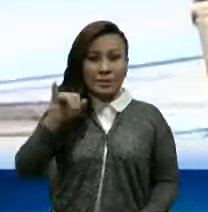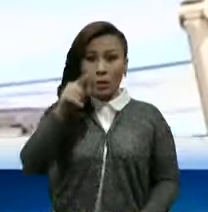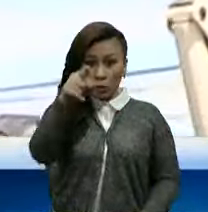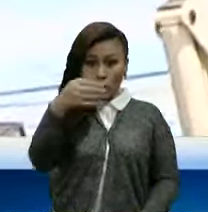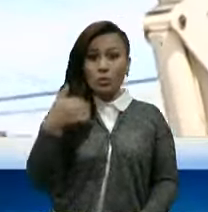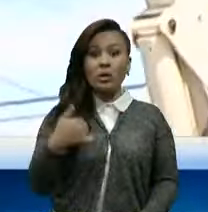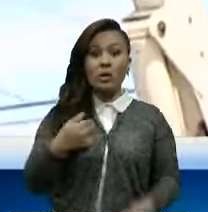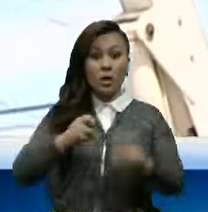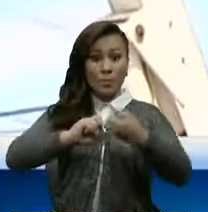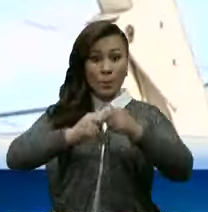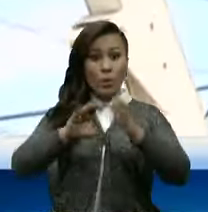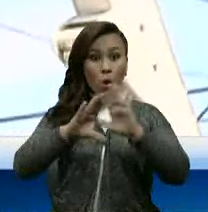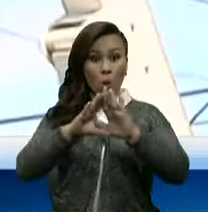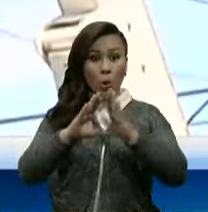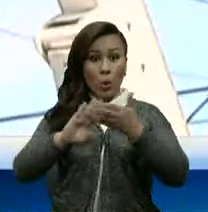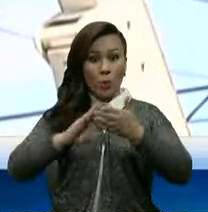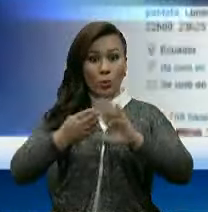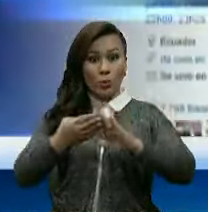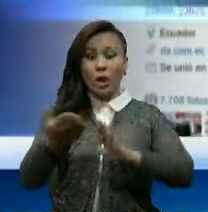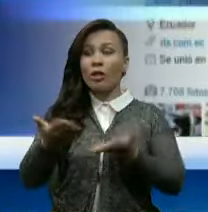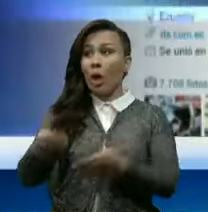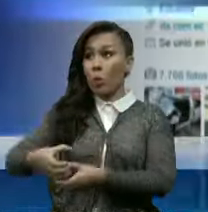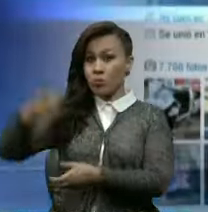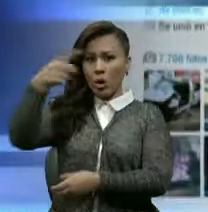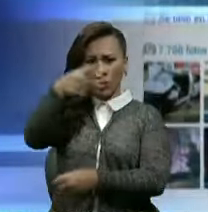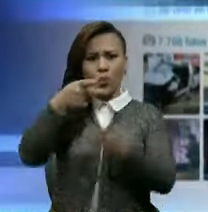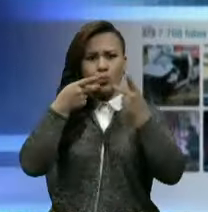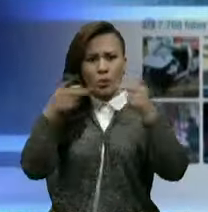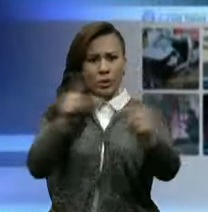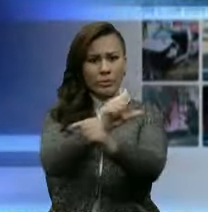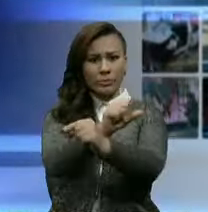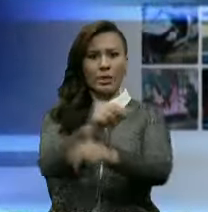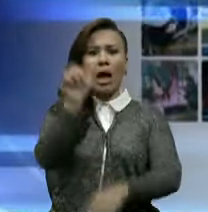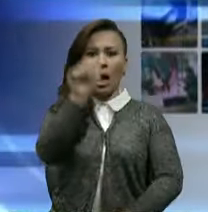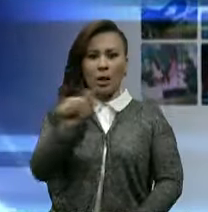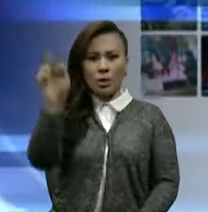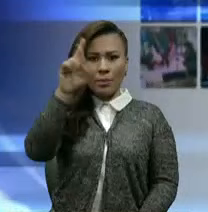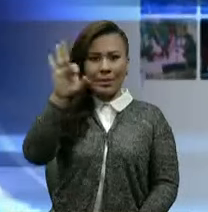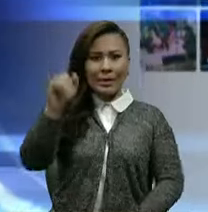comunidad, puede darlo a conocer mediante nuestras cuentas,